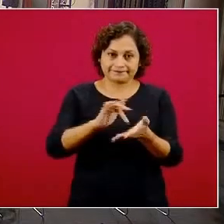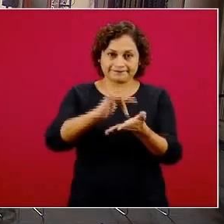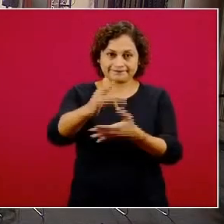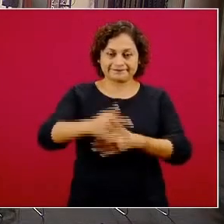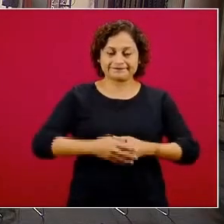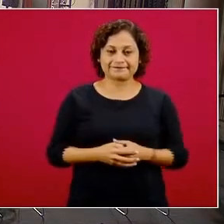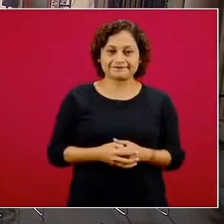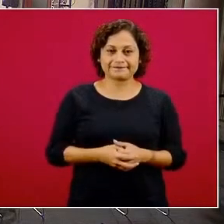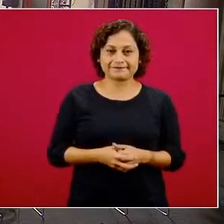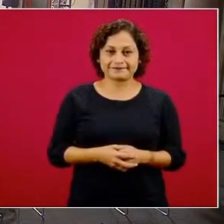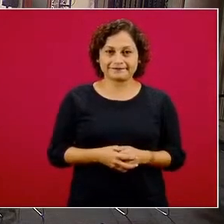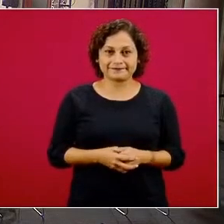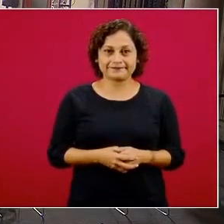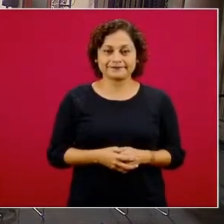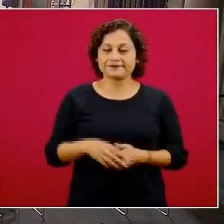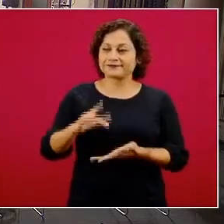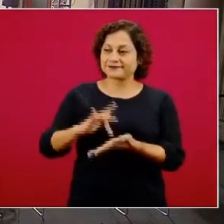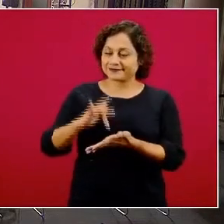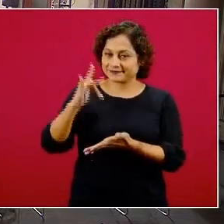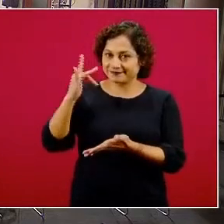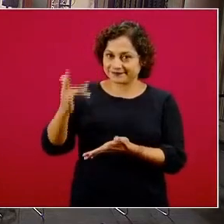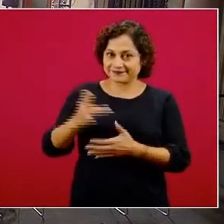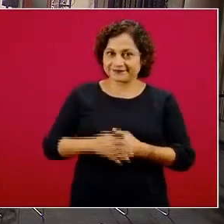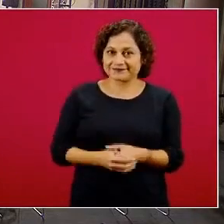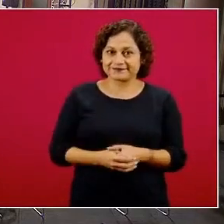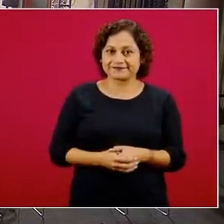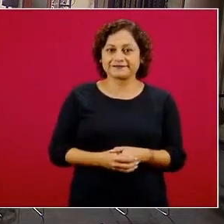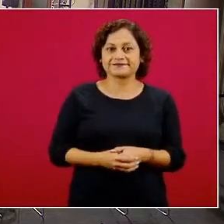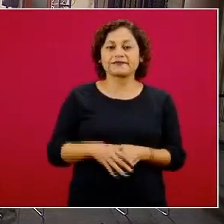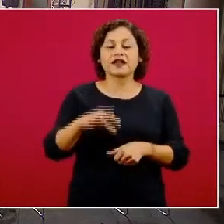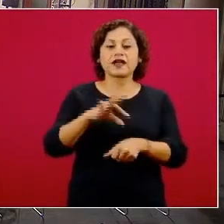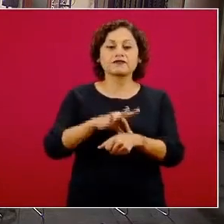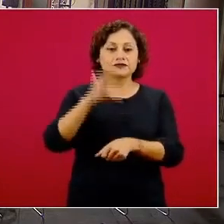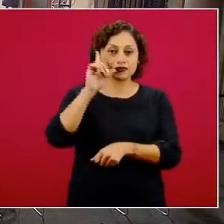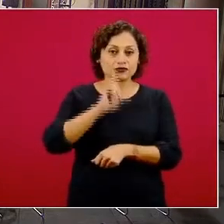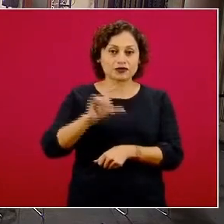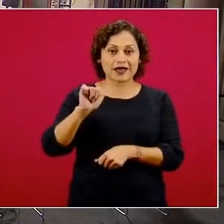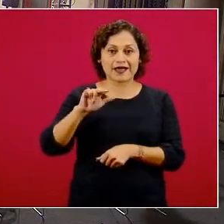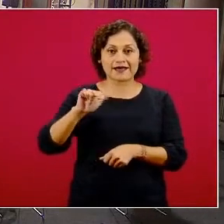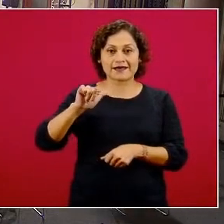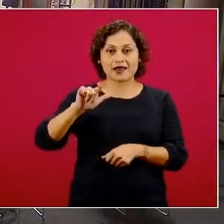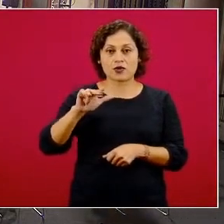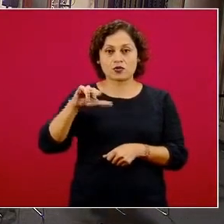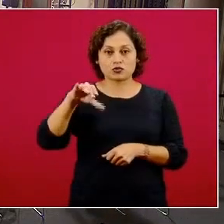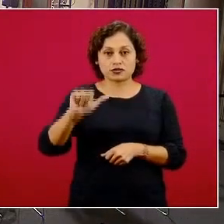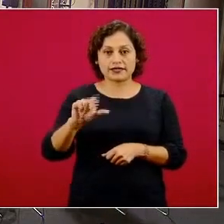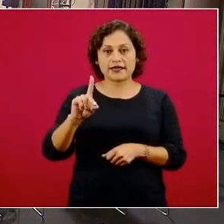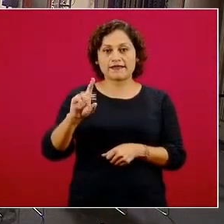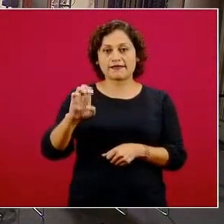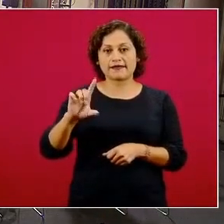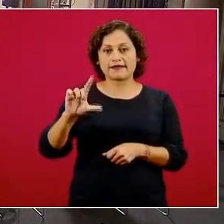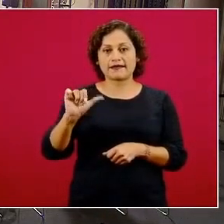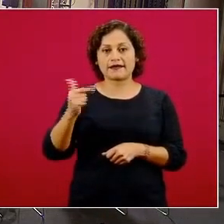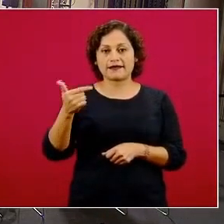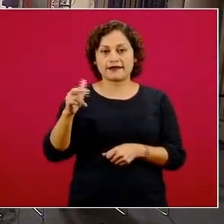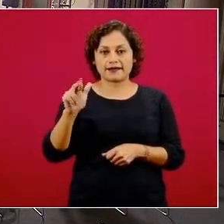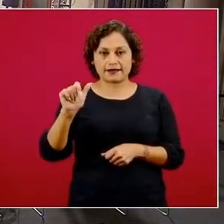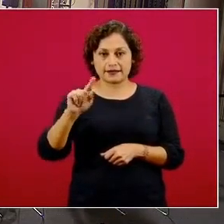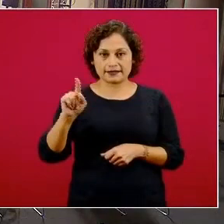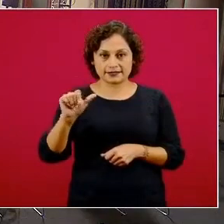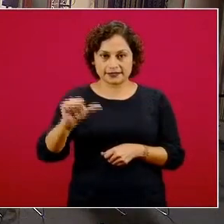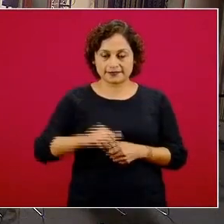gracias. Muchas gracias a la doctora Ana Lucía de la Garza Barroso.